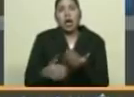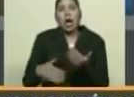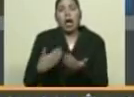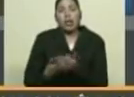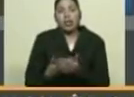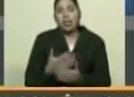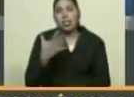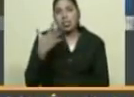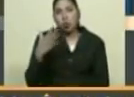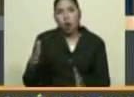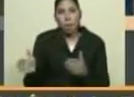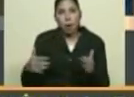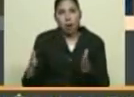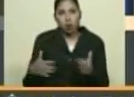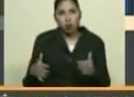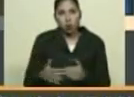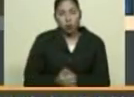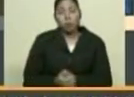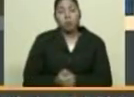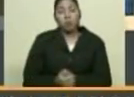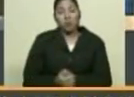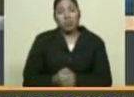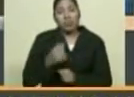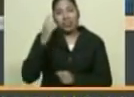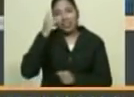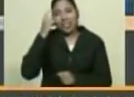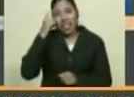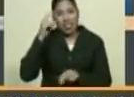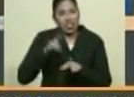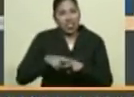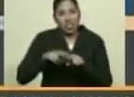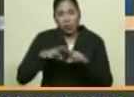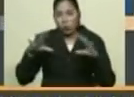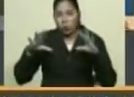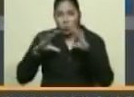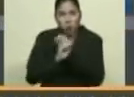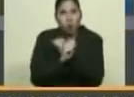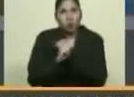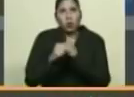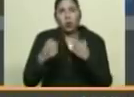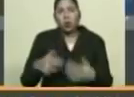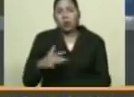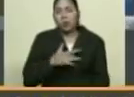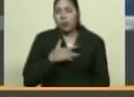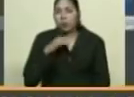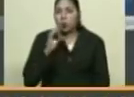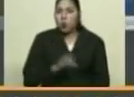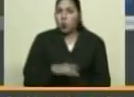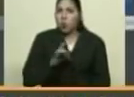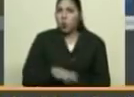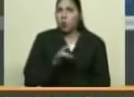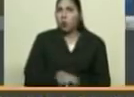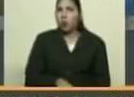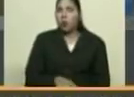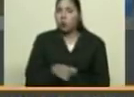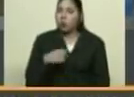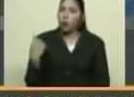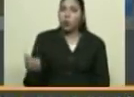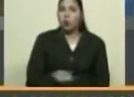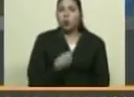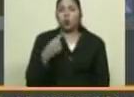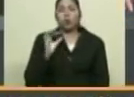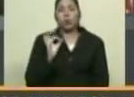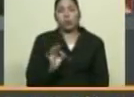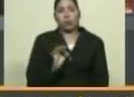5 de marzo. Buenas tardes, querido compañero, querida compañera. Aquí estamos en el Orsa.